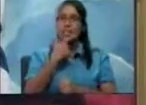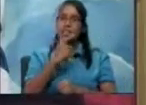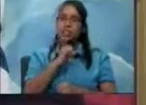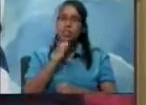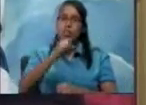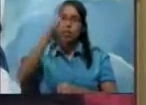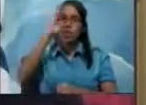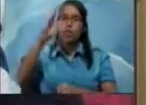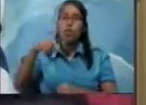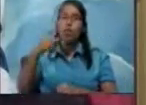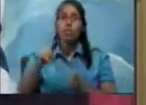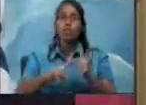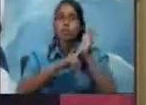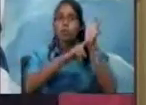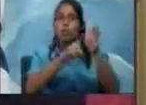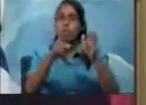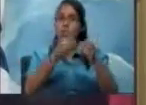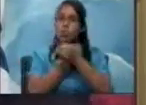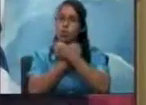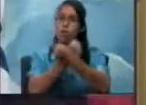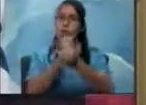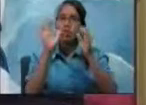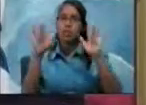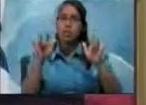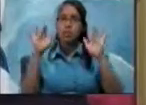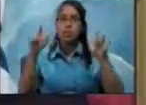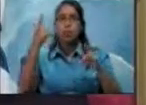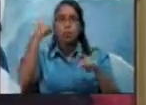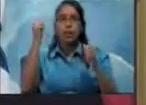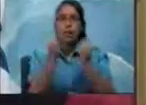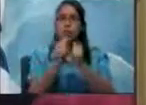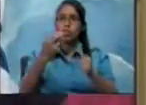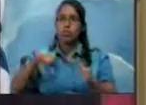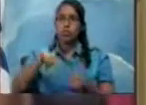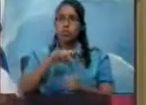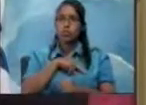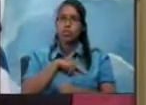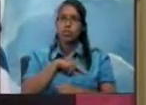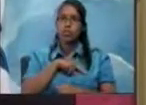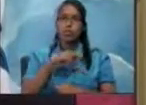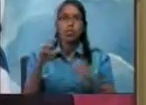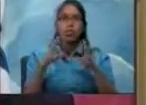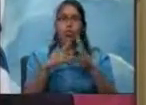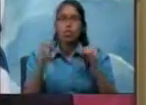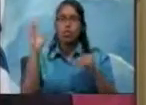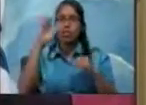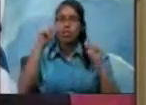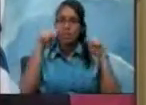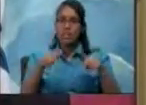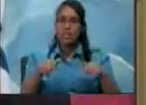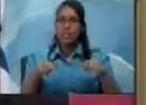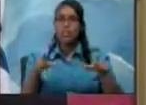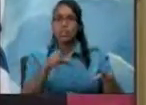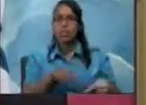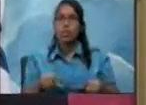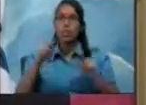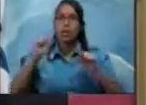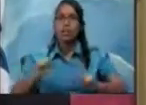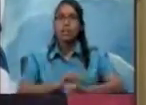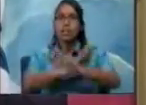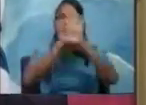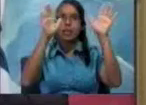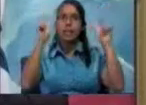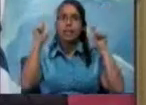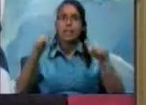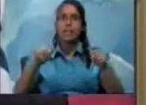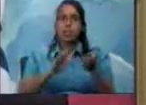cuando muestra su amor y su misericordia para con nosotros nosotros todos los que estamos aquí en este lugar en esta mañana en